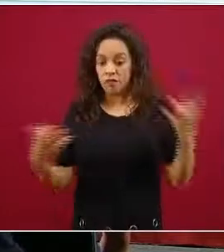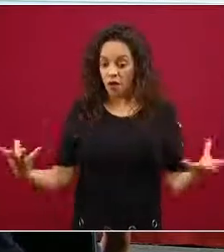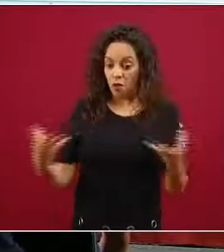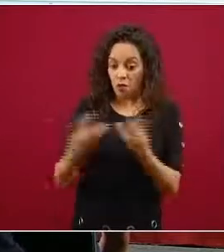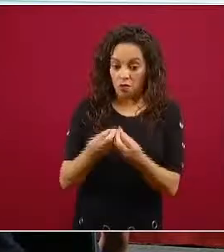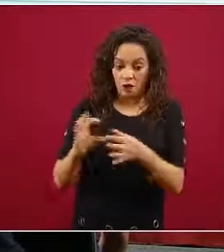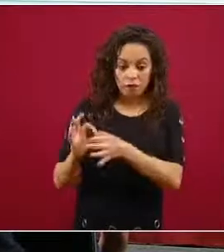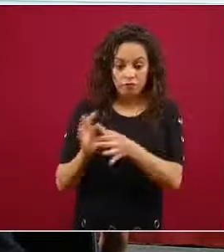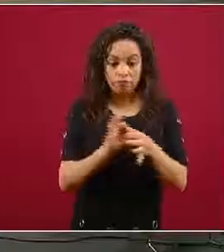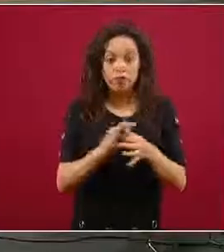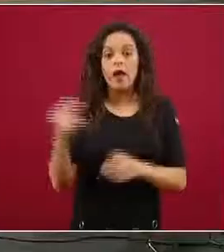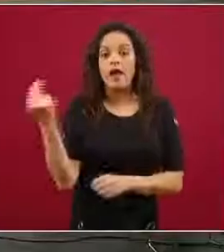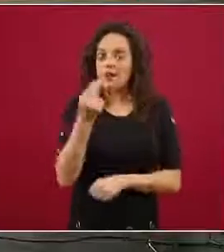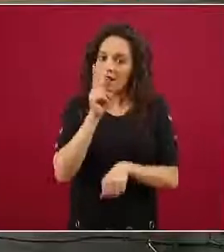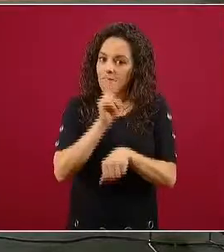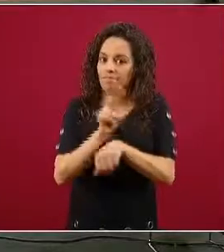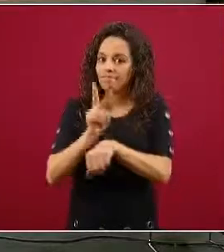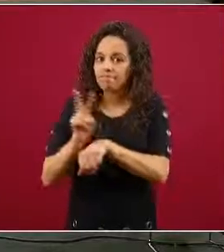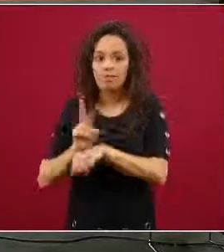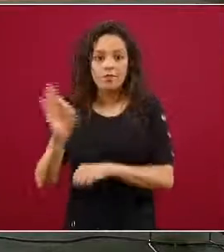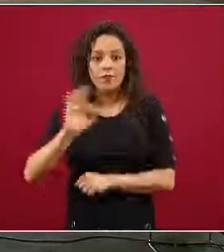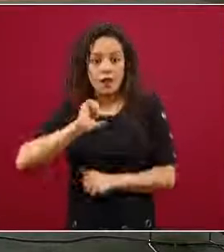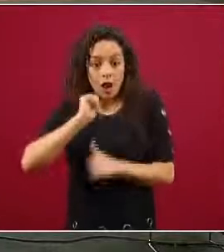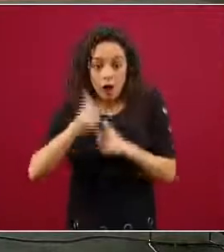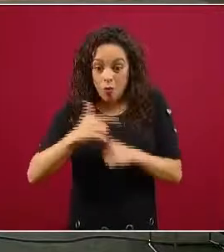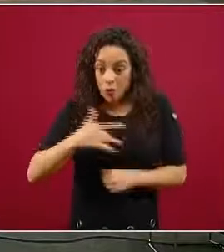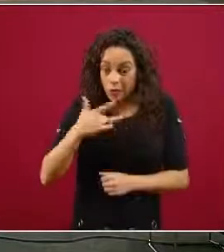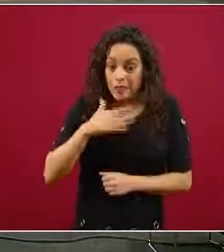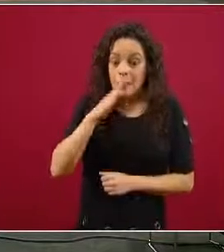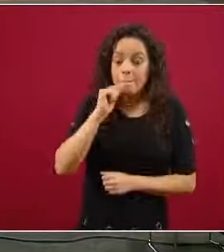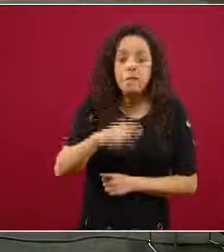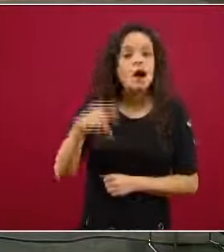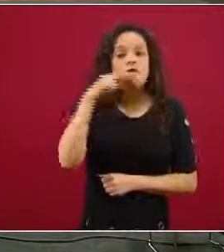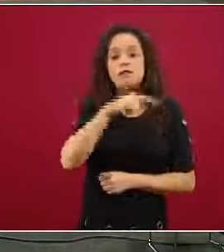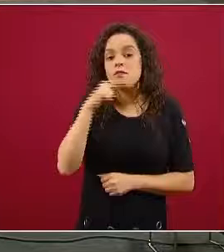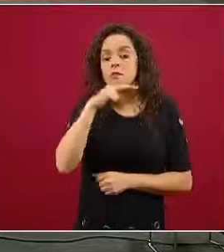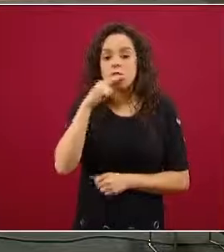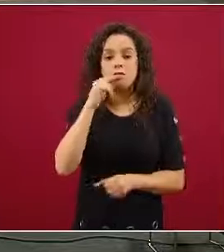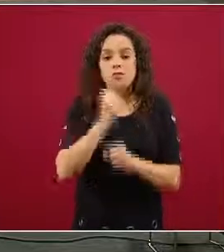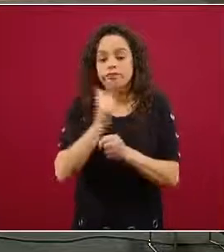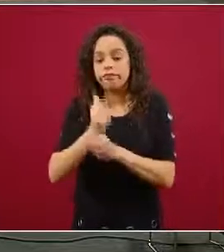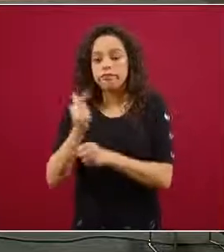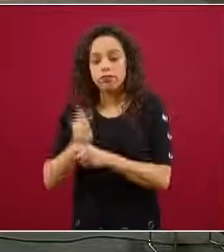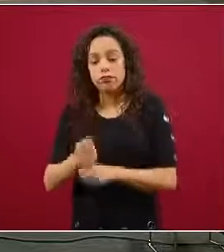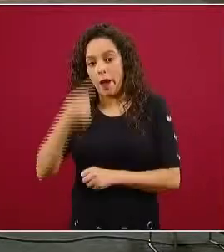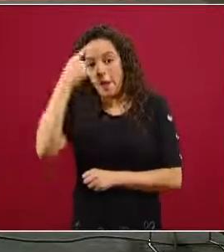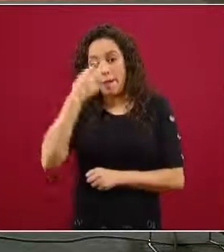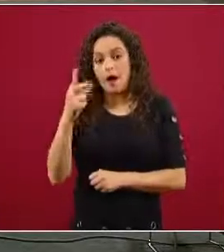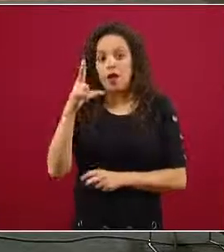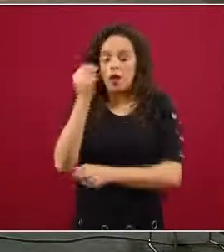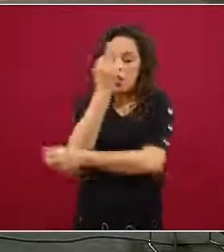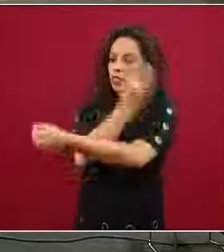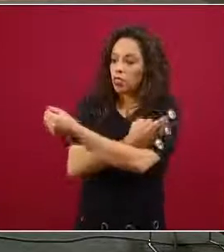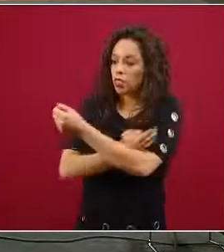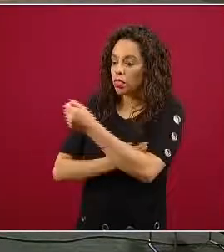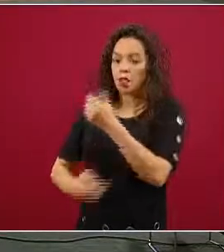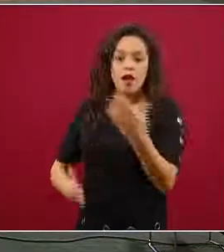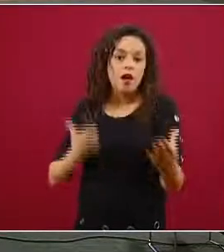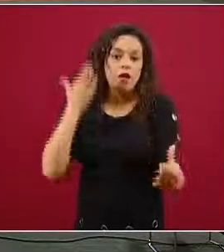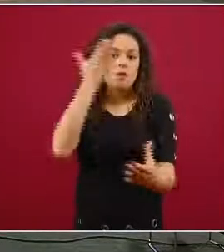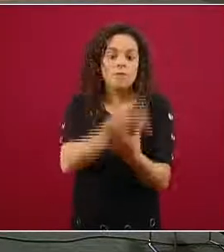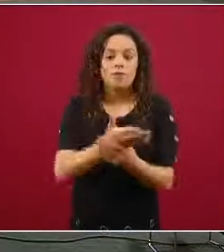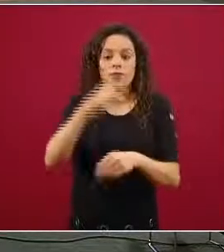posibles complicaciones y el actuar para que esto no represente una demora en el acceso a esta